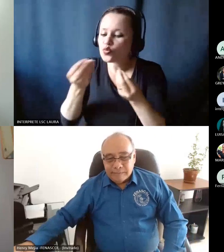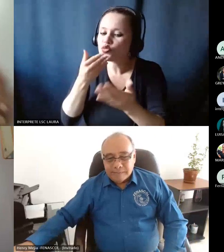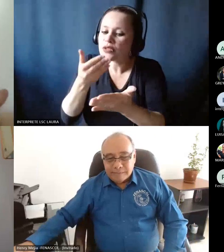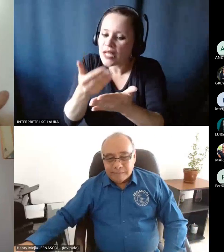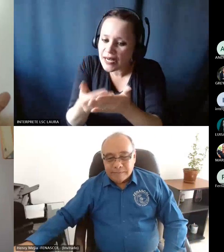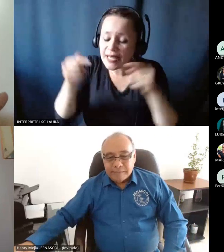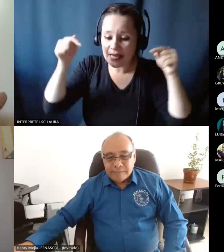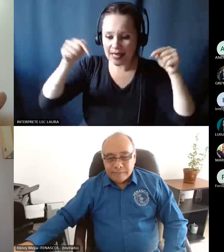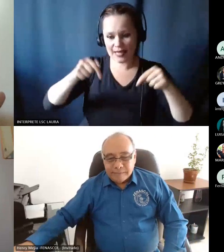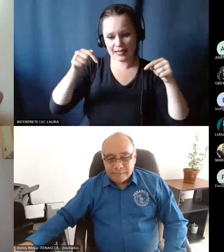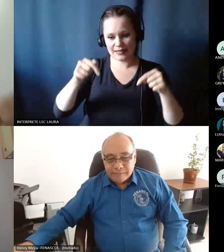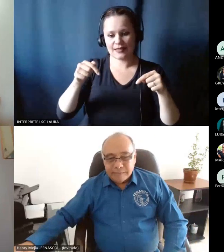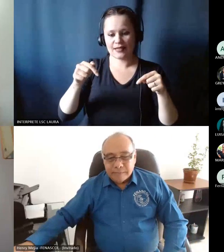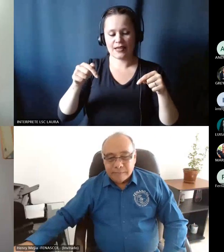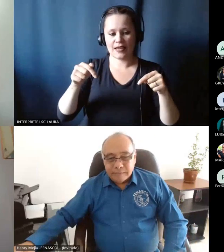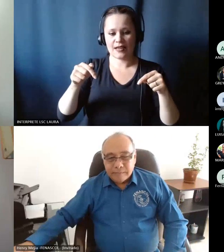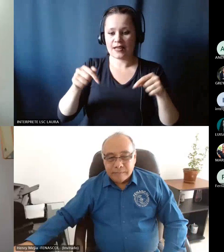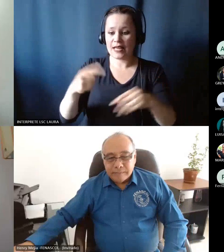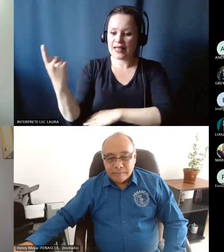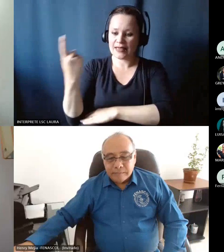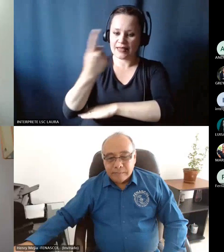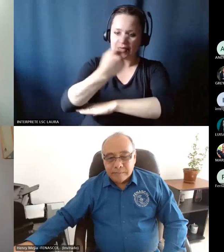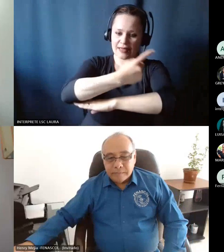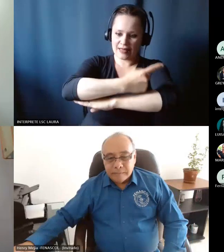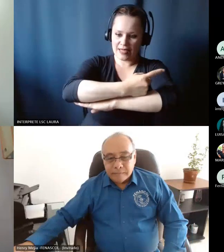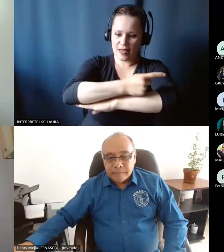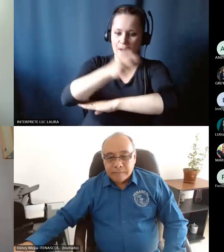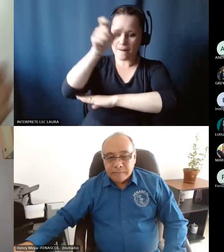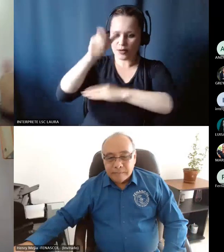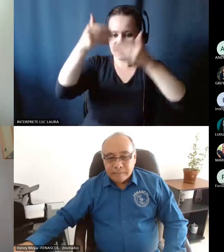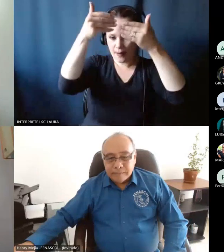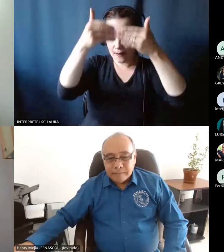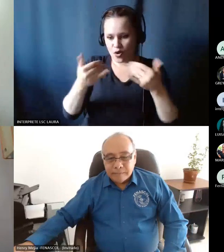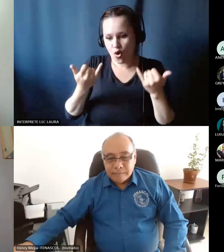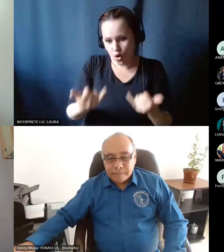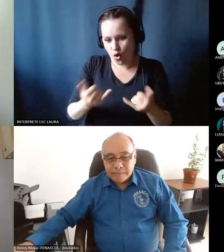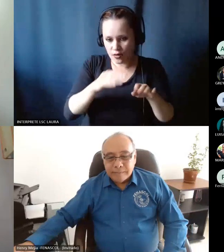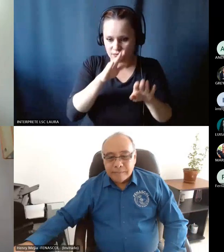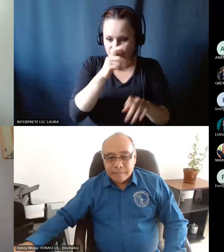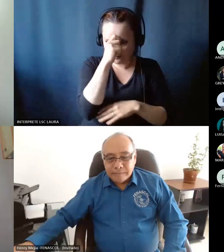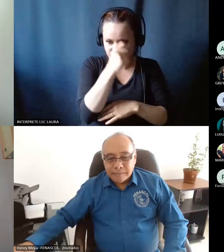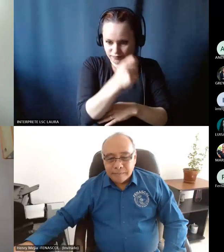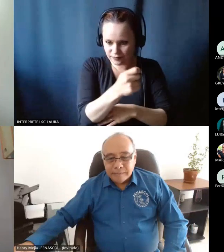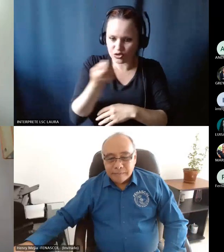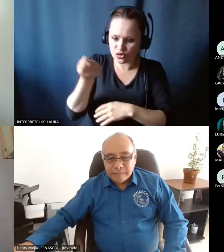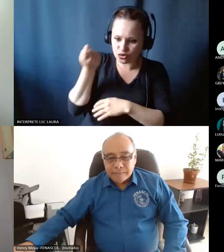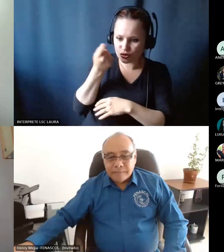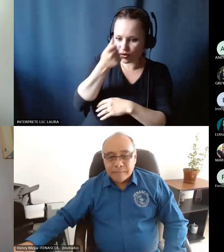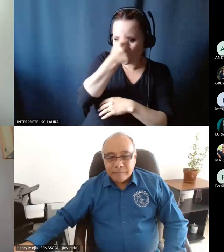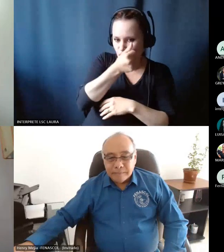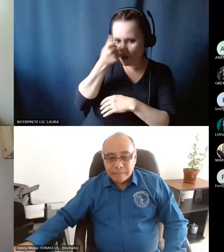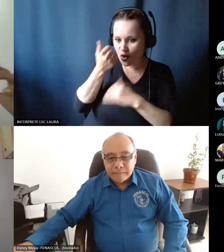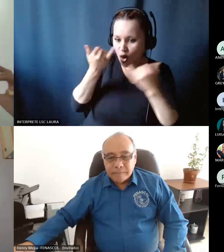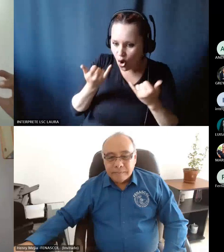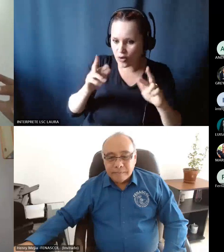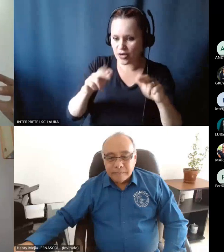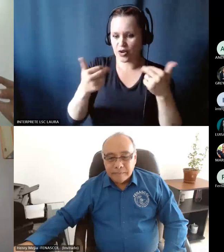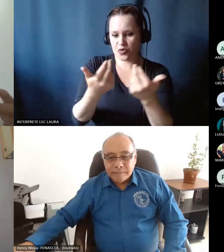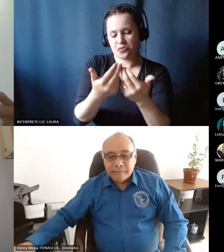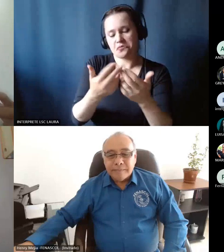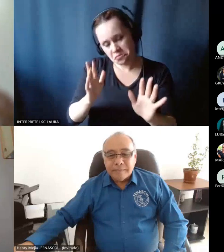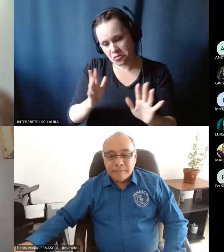conglomerar el Día de las personas con discapacidad que fue el pasado domingo el 3 y definimos